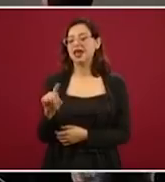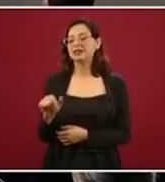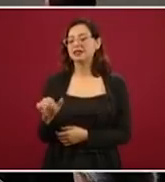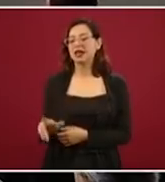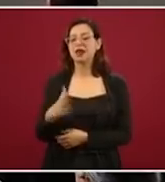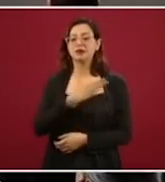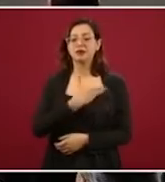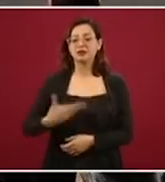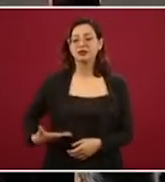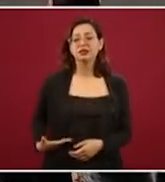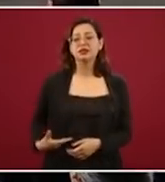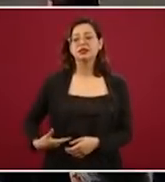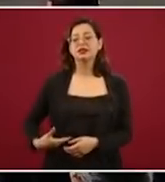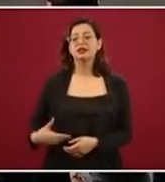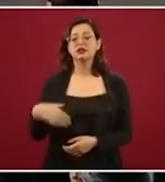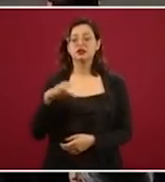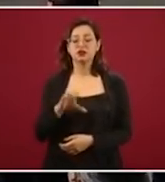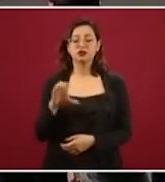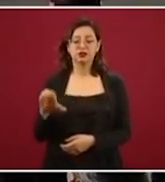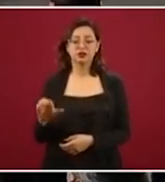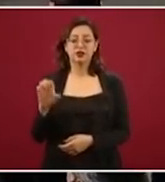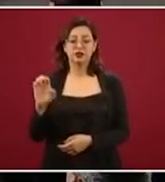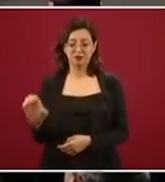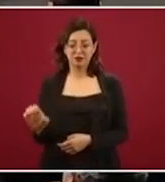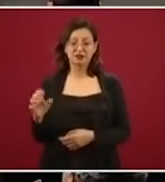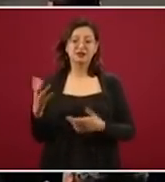Empresarial. Sí, lo conocen ampliamente, pero